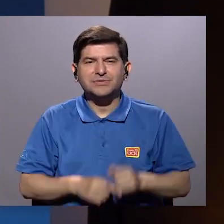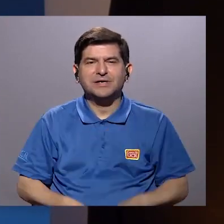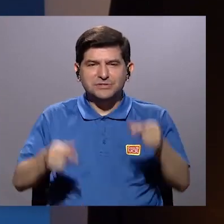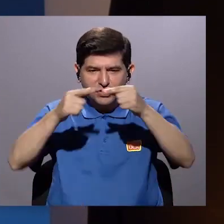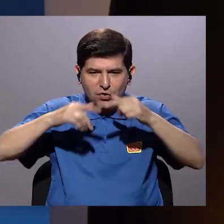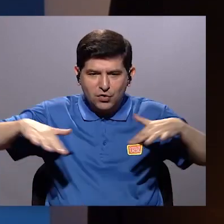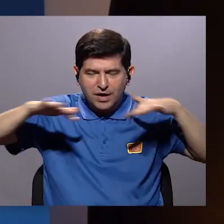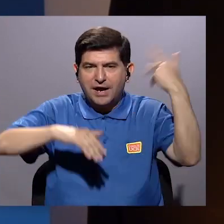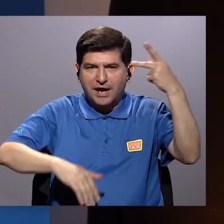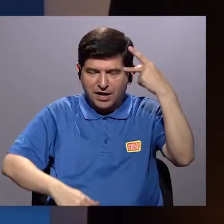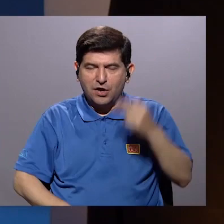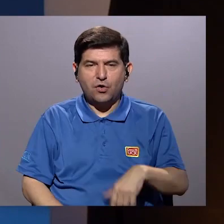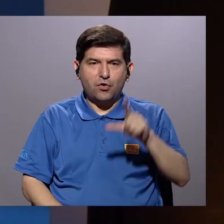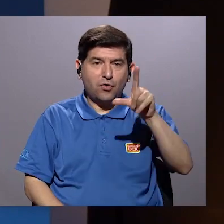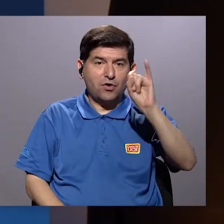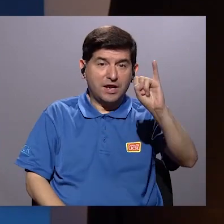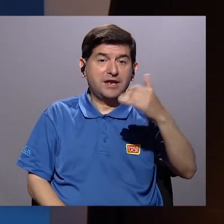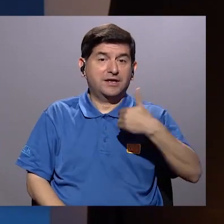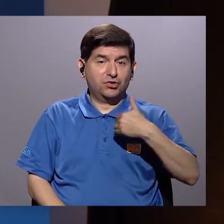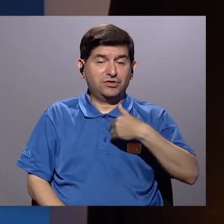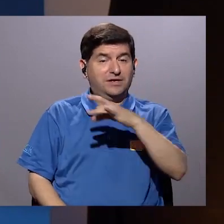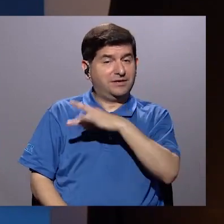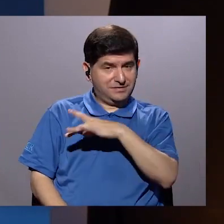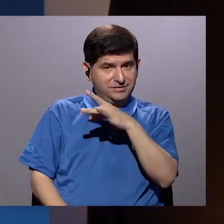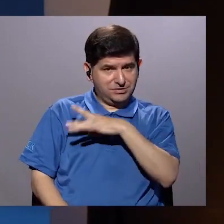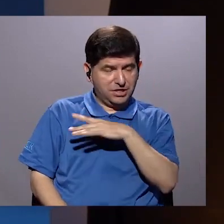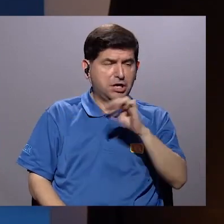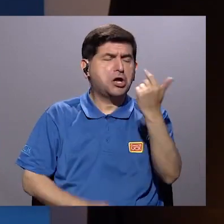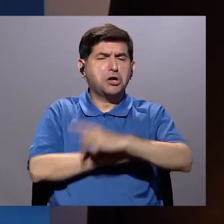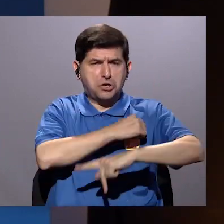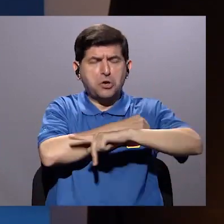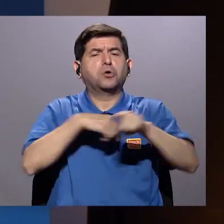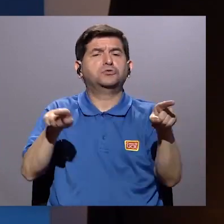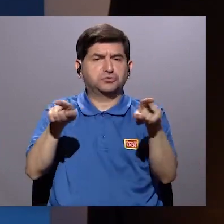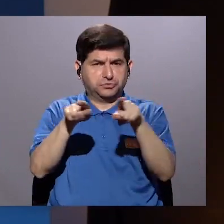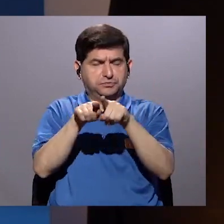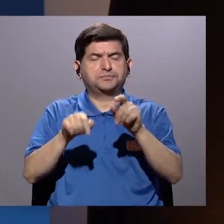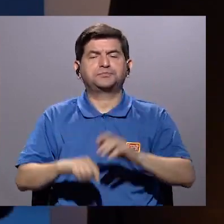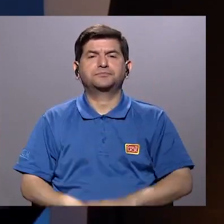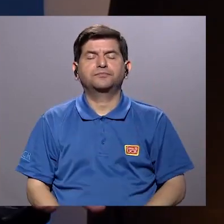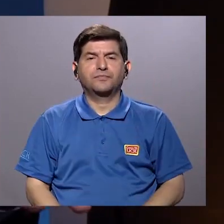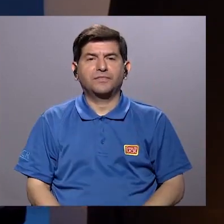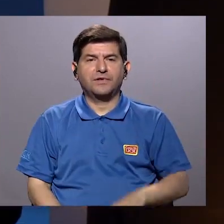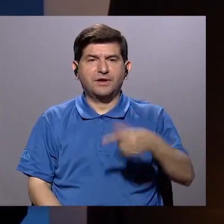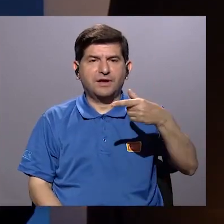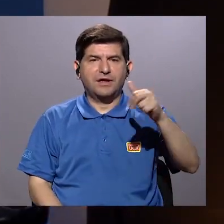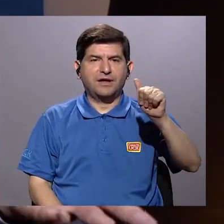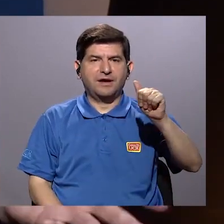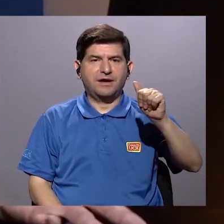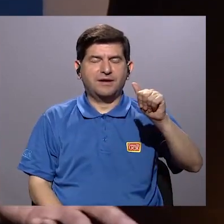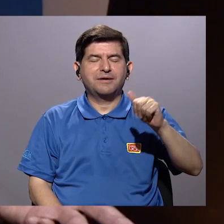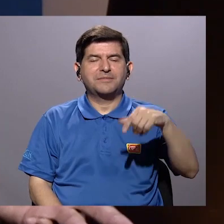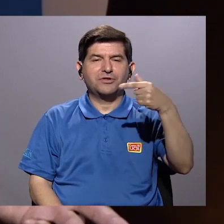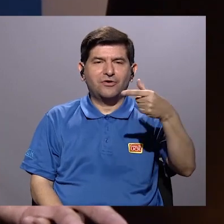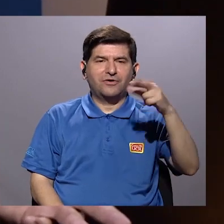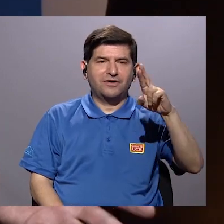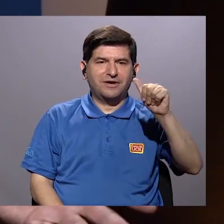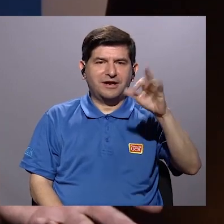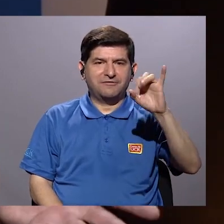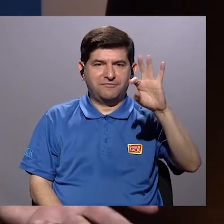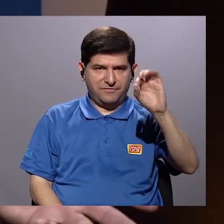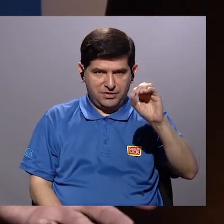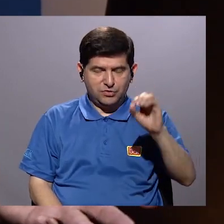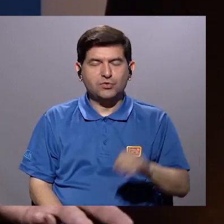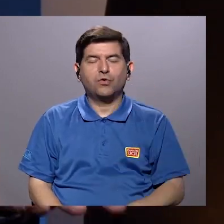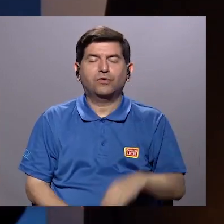litio se concentra básicamente en Chile, aunque hay otros países, ¿verdad? El grafito, que tiene uno de los electrodos de la batería de